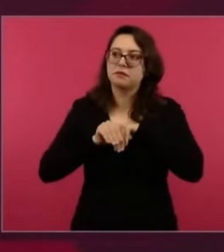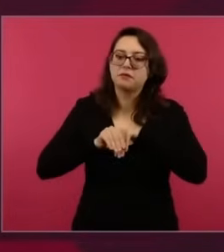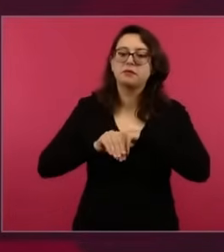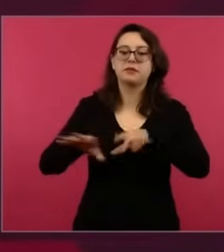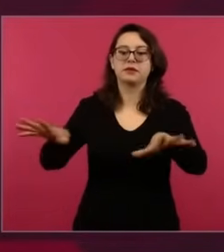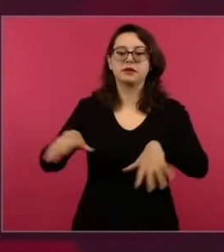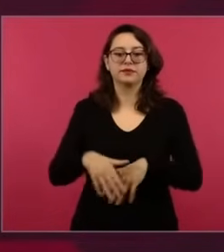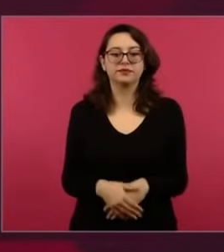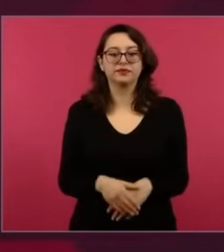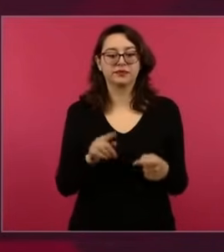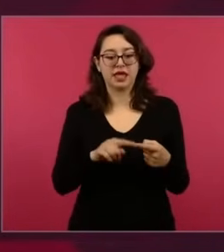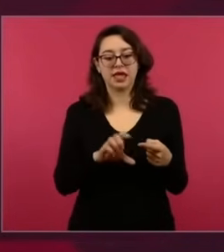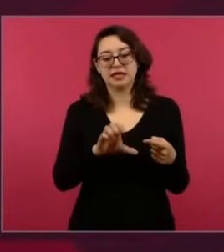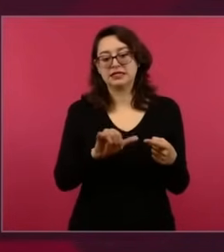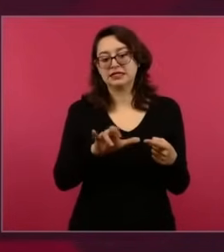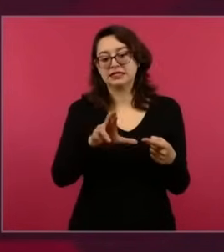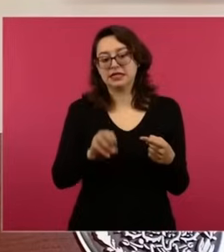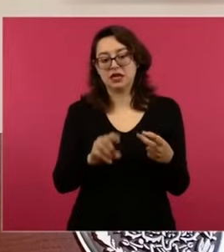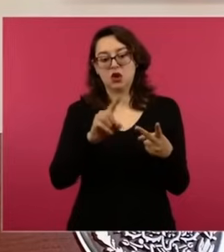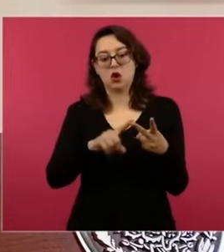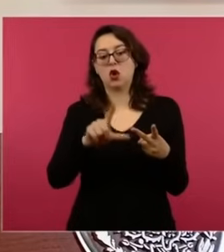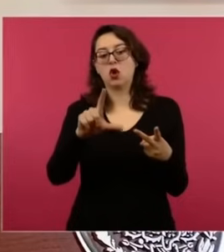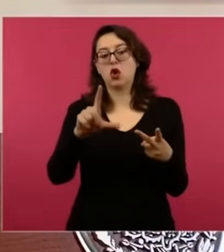no es López Dóriga,